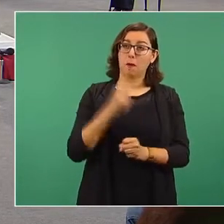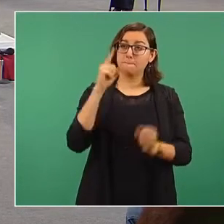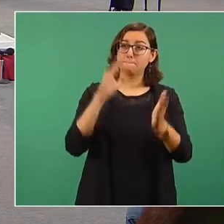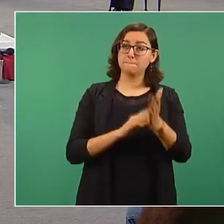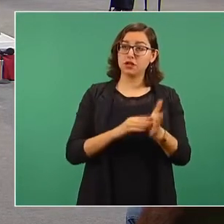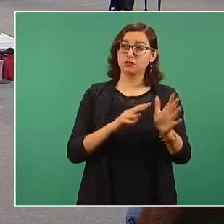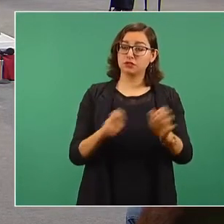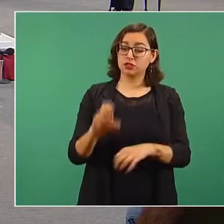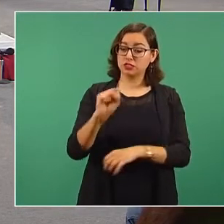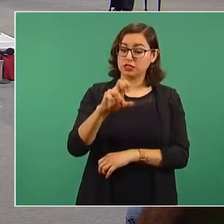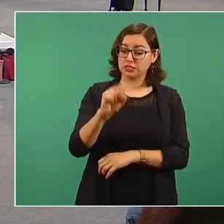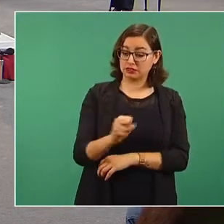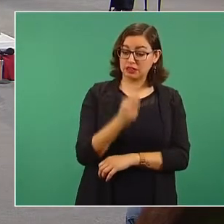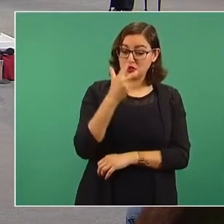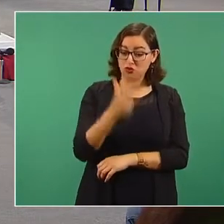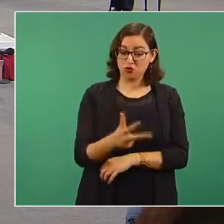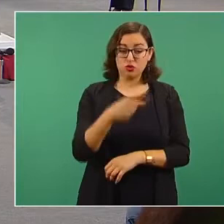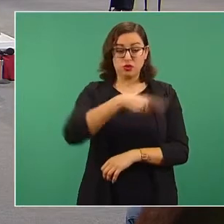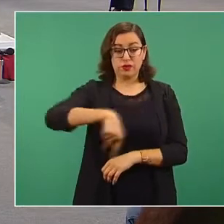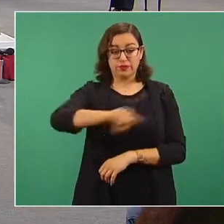nada al día siguiente.